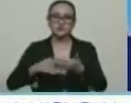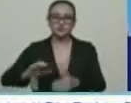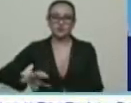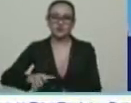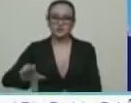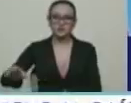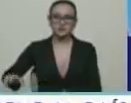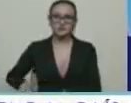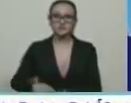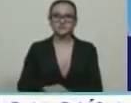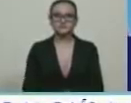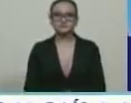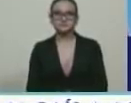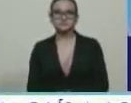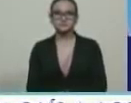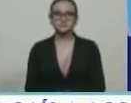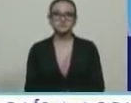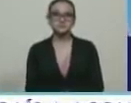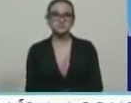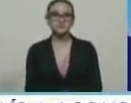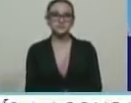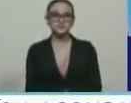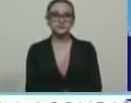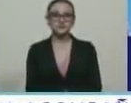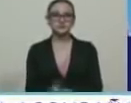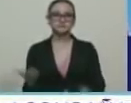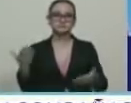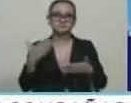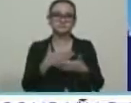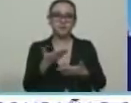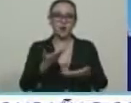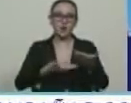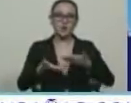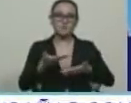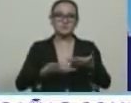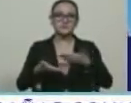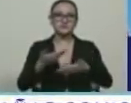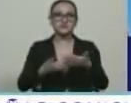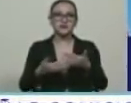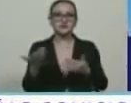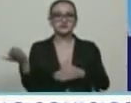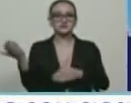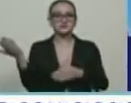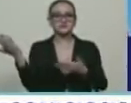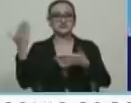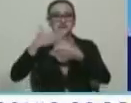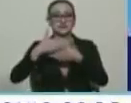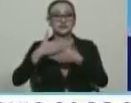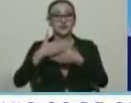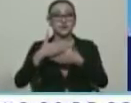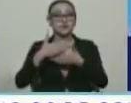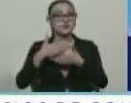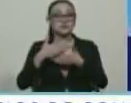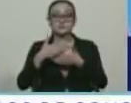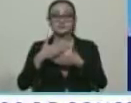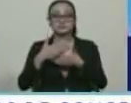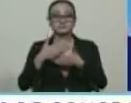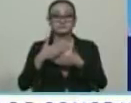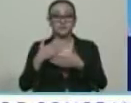regionales. Las restricciones comerciales y las sanciones unilaterales no nos